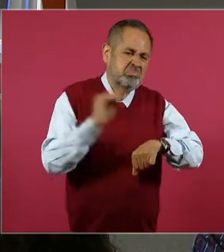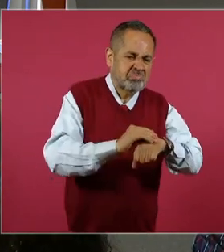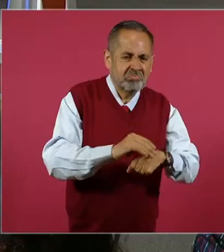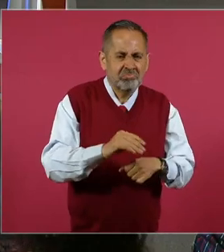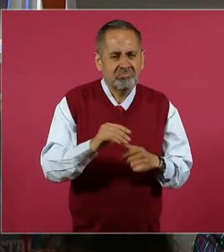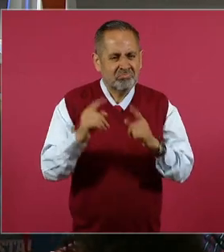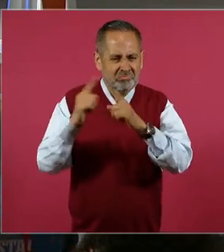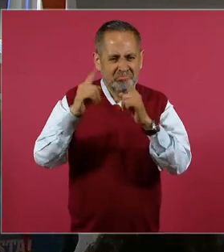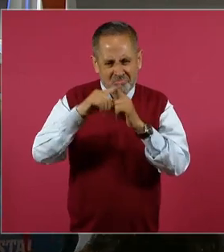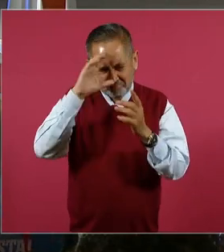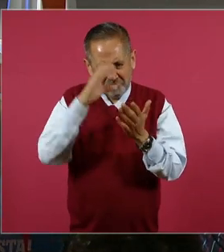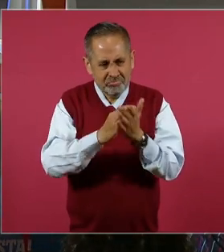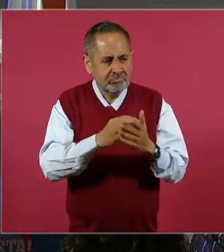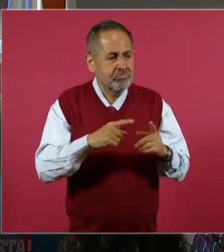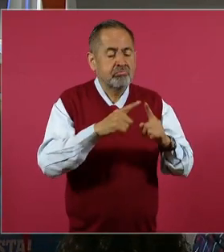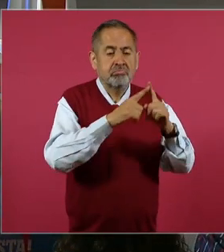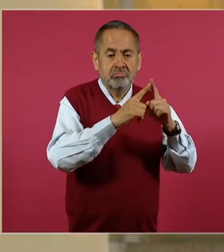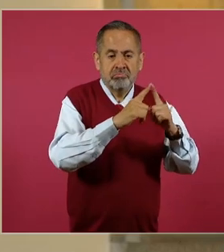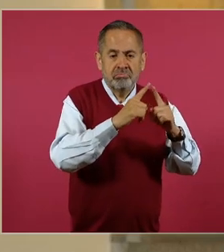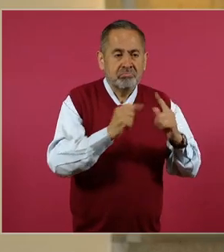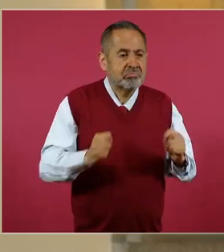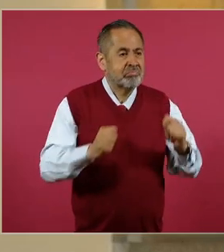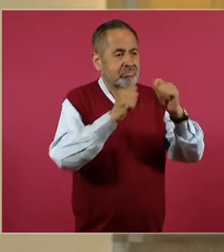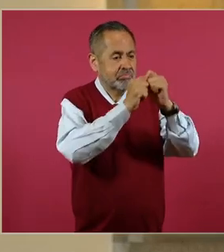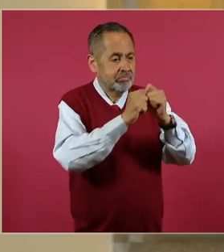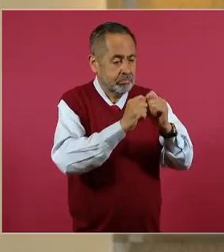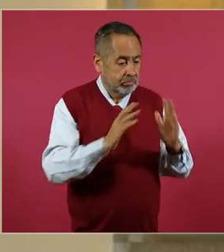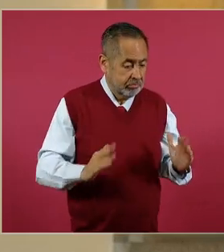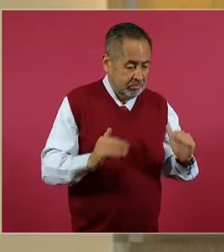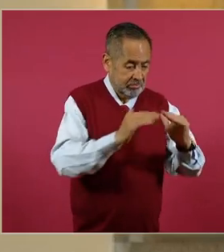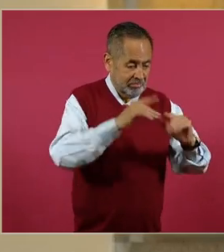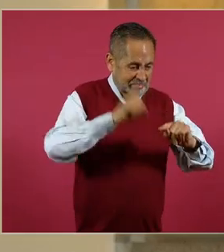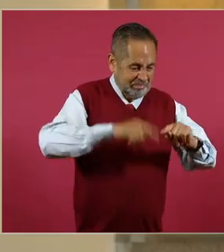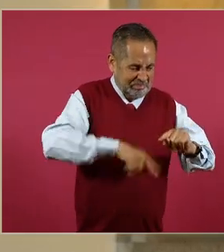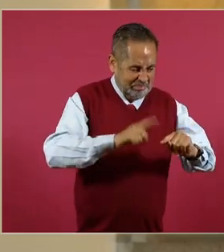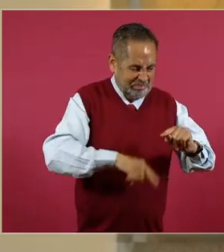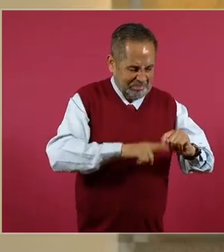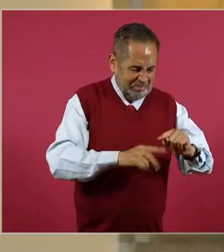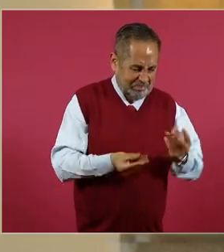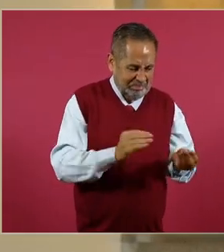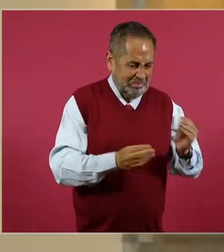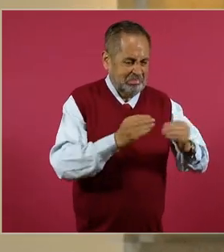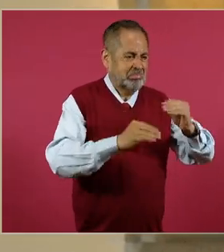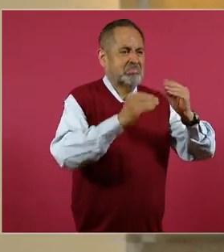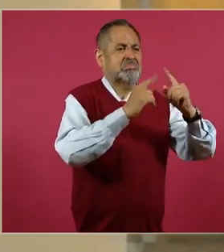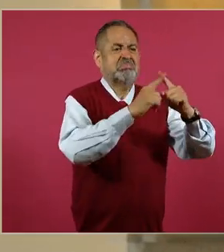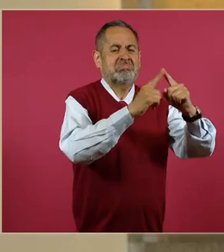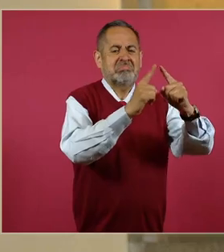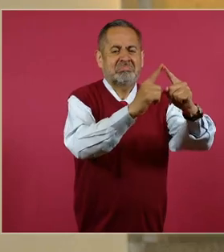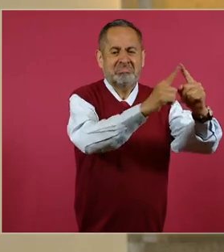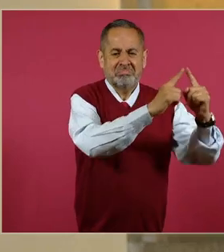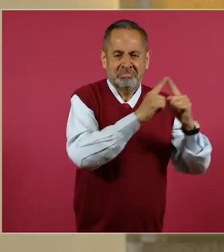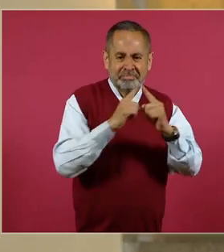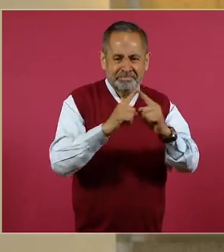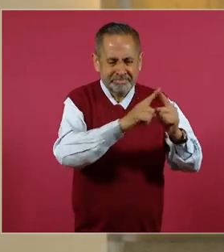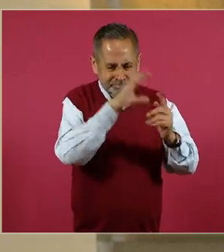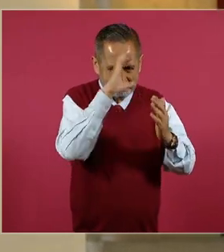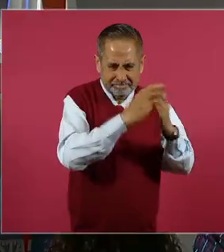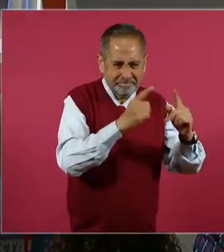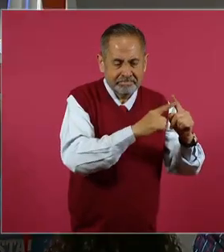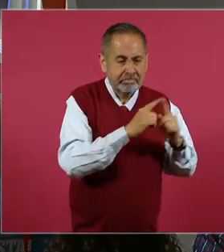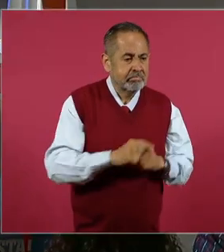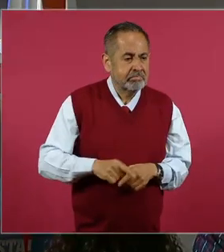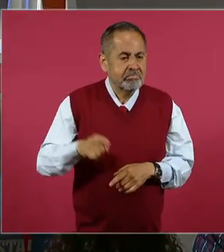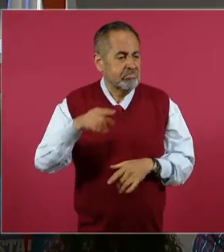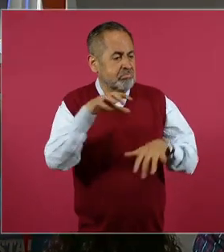sobre las antiguas pirámides y con los materiales de estas. Se instauraron la